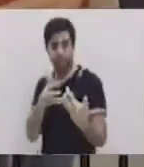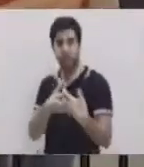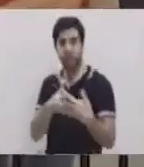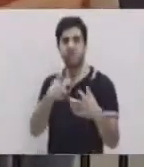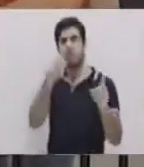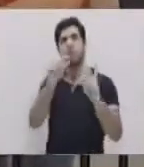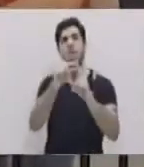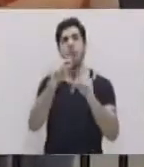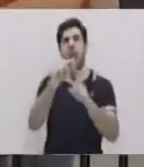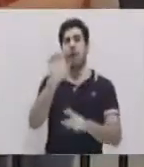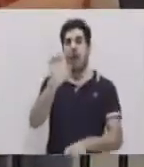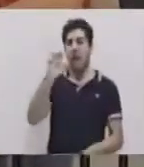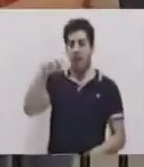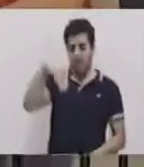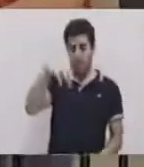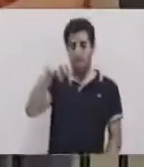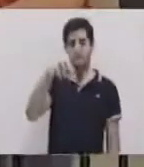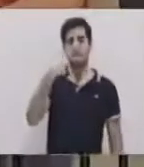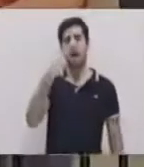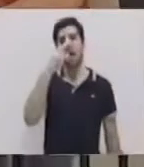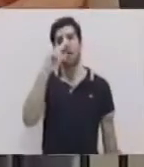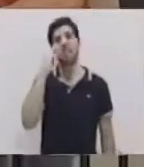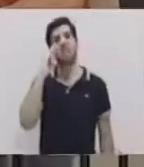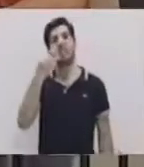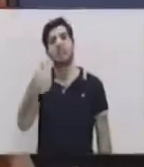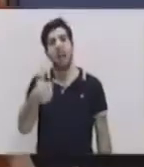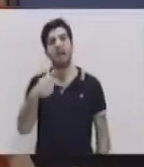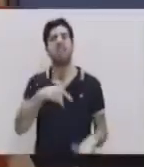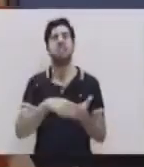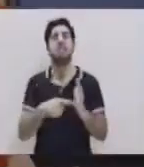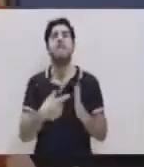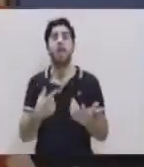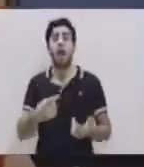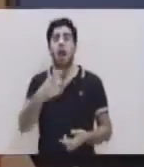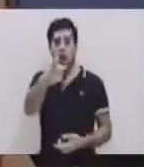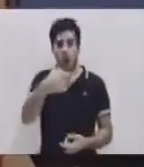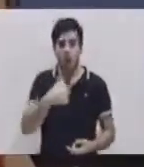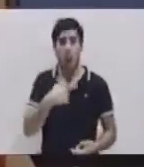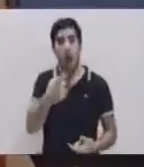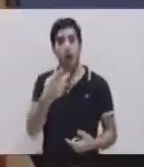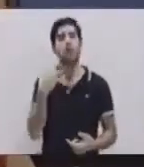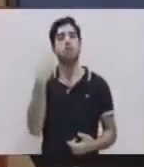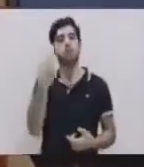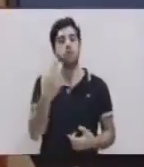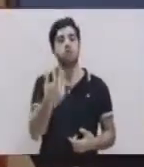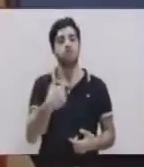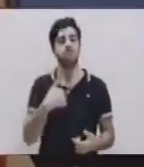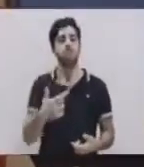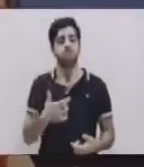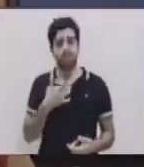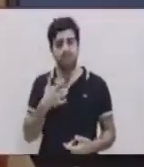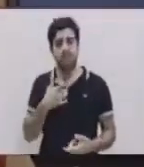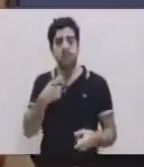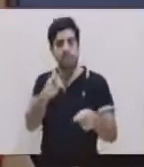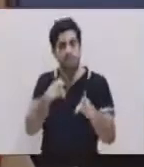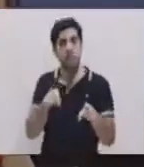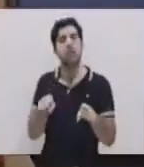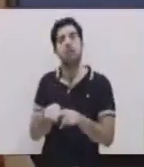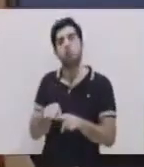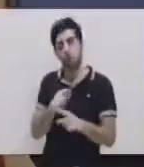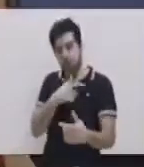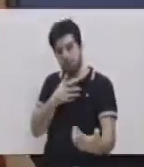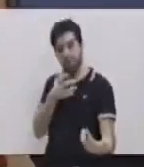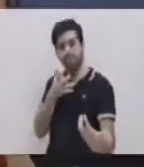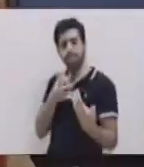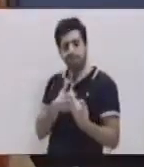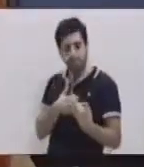demás, porque pues tenemos una comunicación y también necesitamos que la comunicación, pues el mensaje se entienda claramente